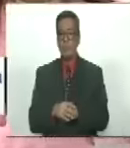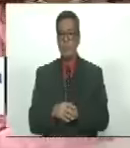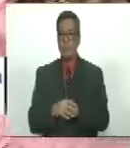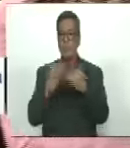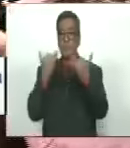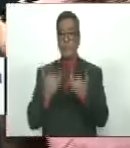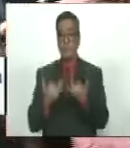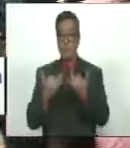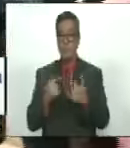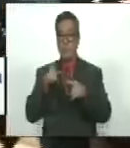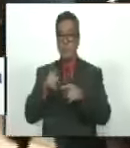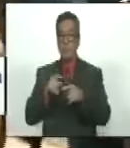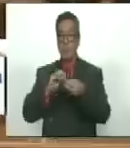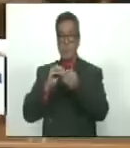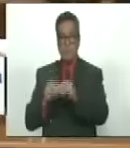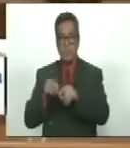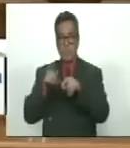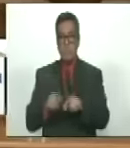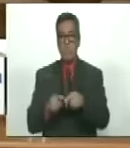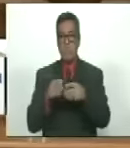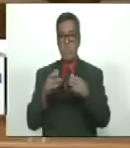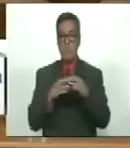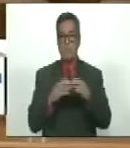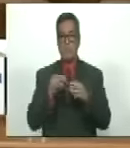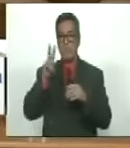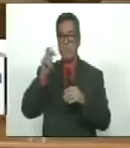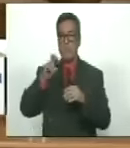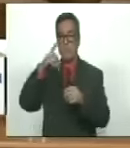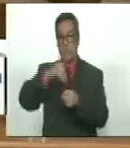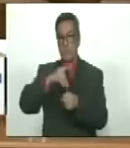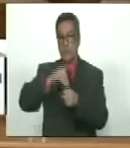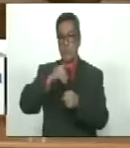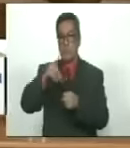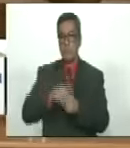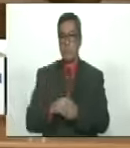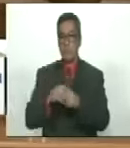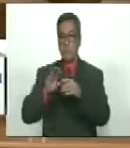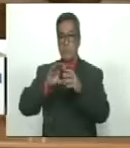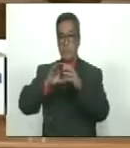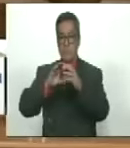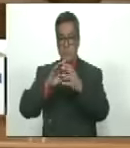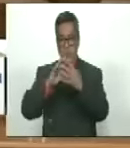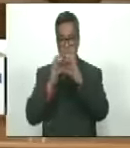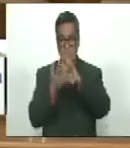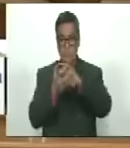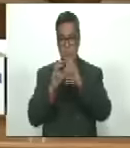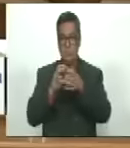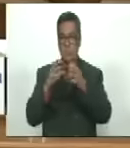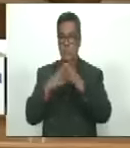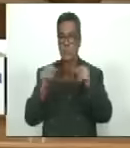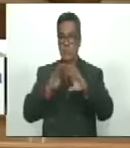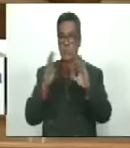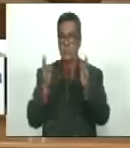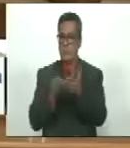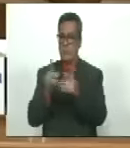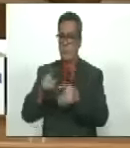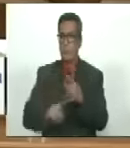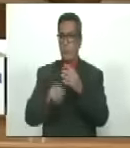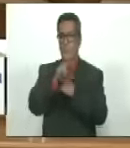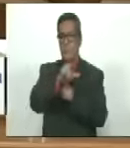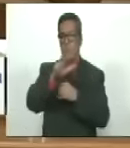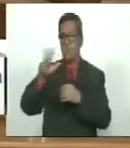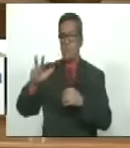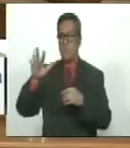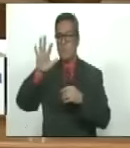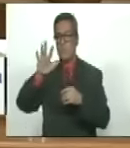Ya nos estamos adaptando a los nuevos datos geográficos. Todo el mundo, las